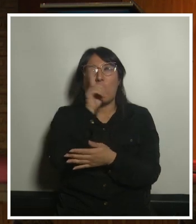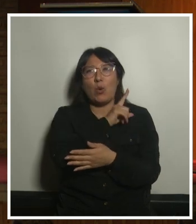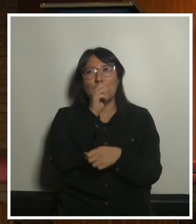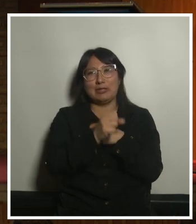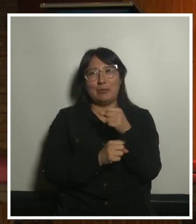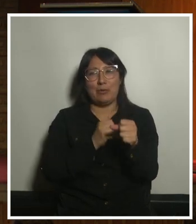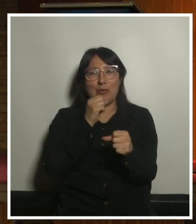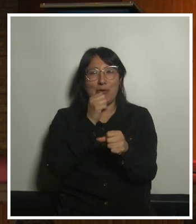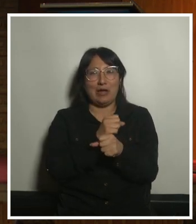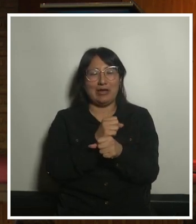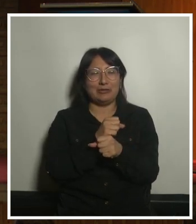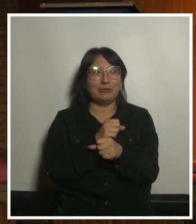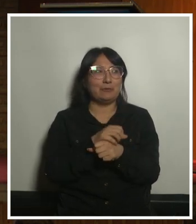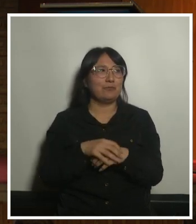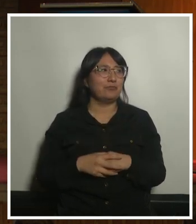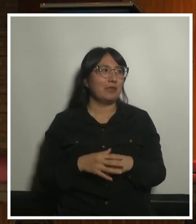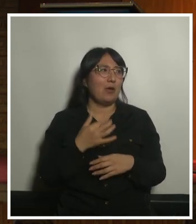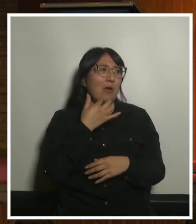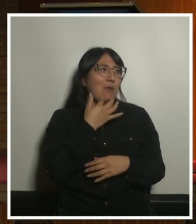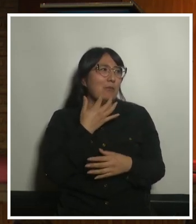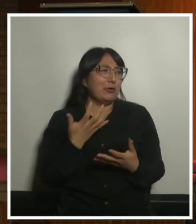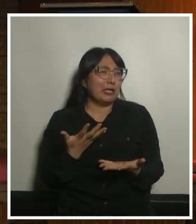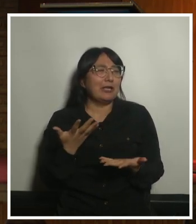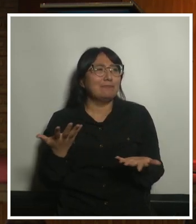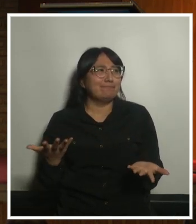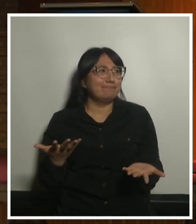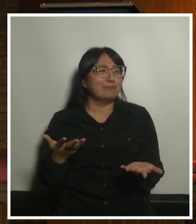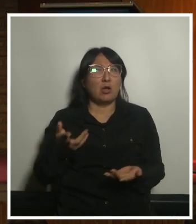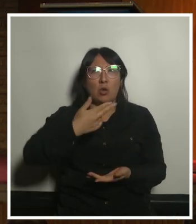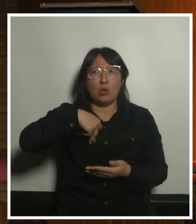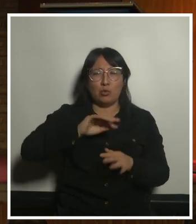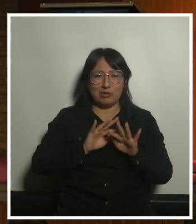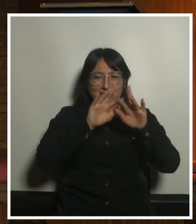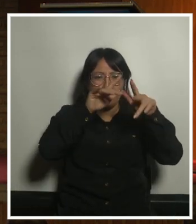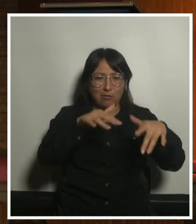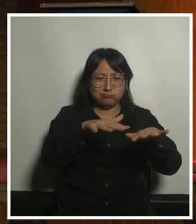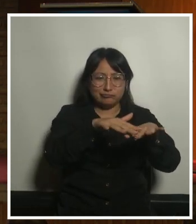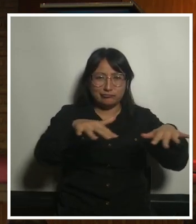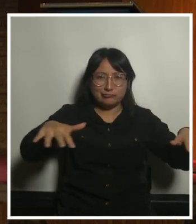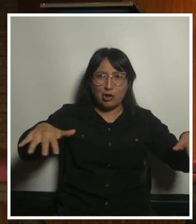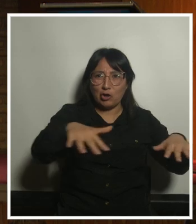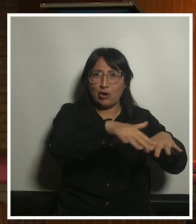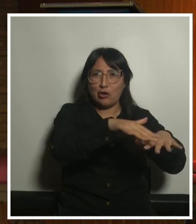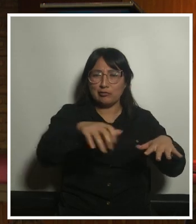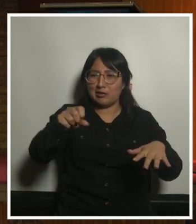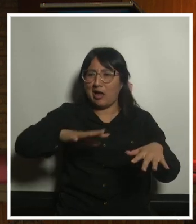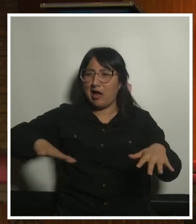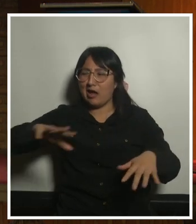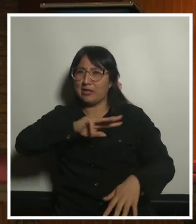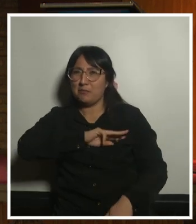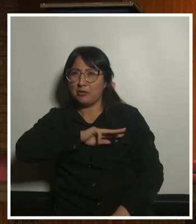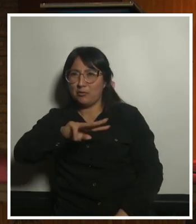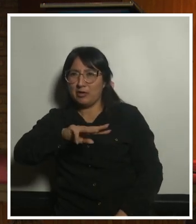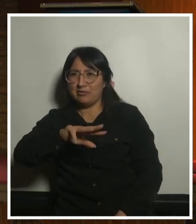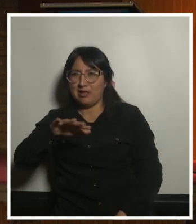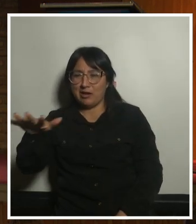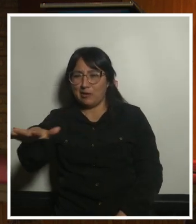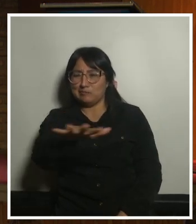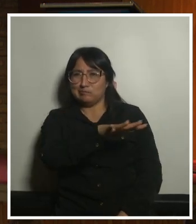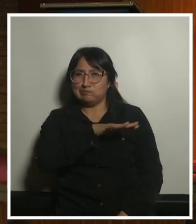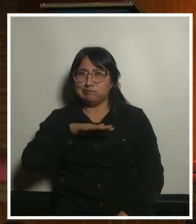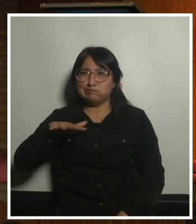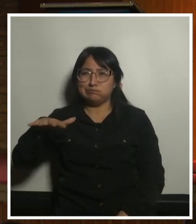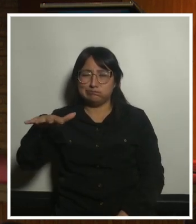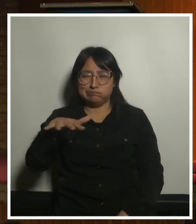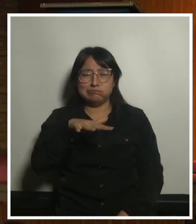años, especialmente porque nuestra costa y en especial las áreas metropolitanas que nos albergan han